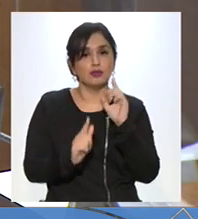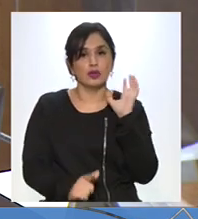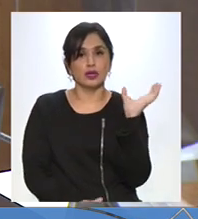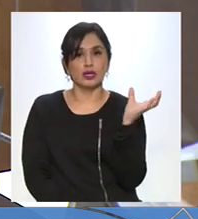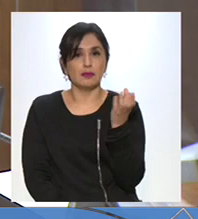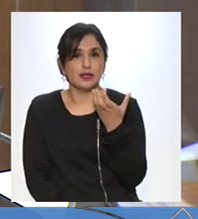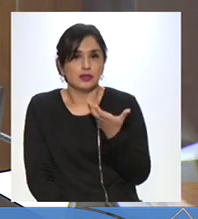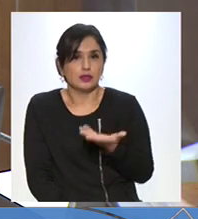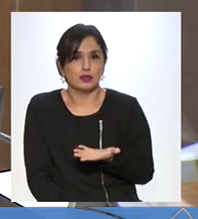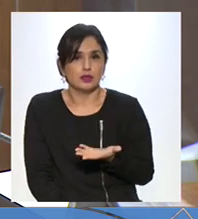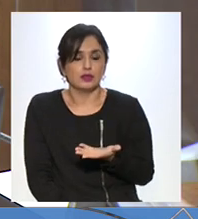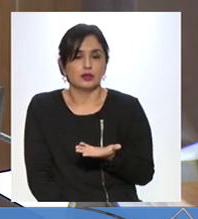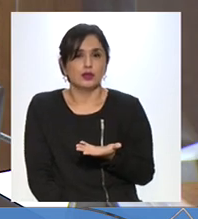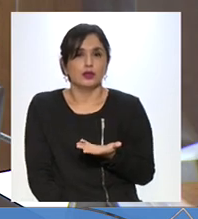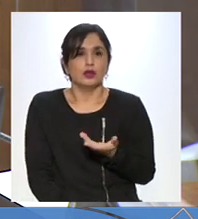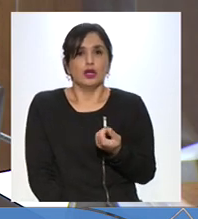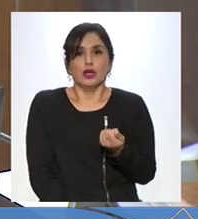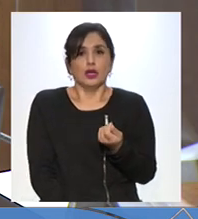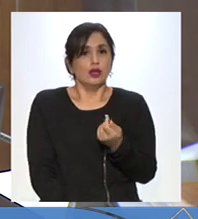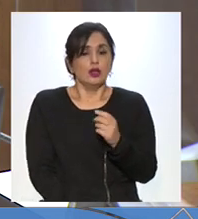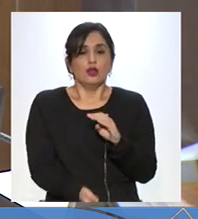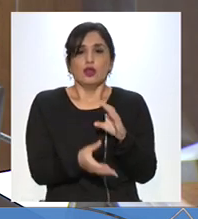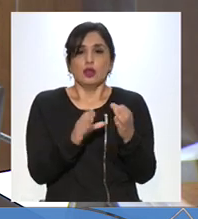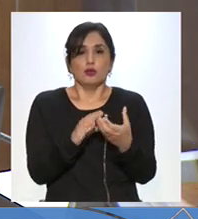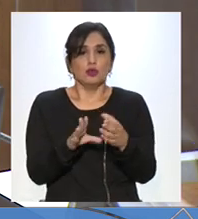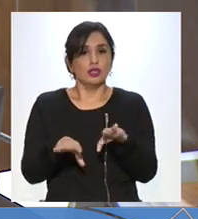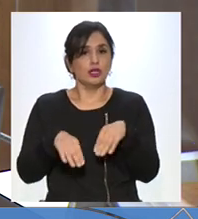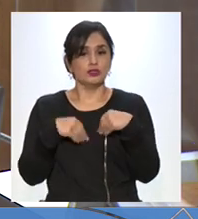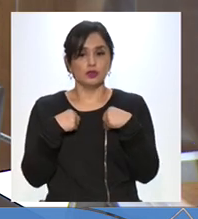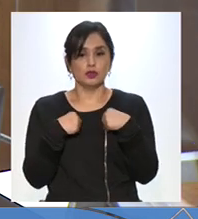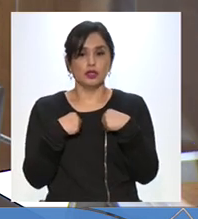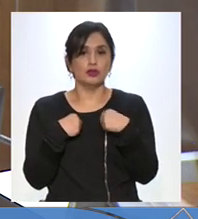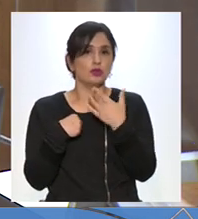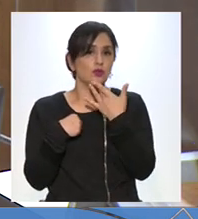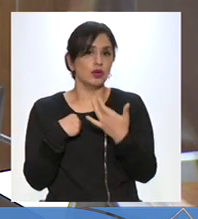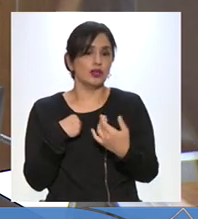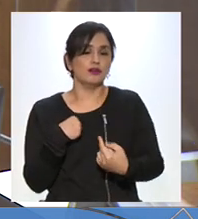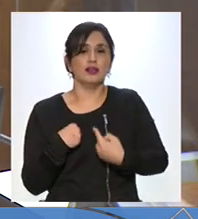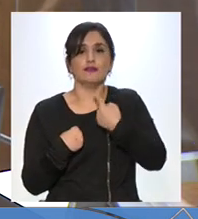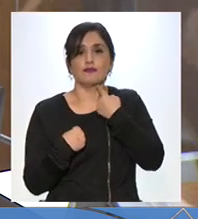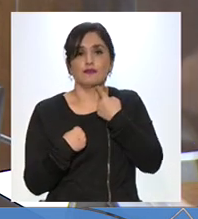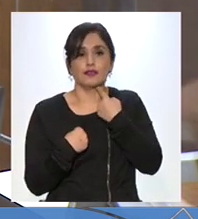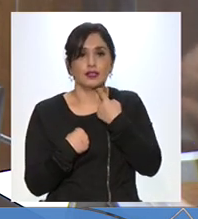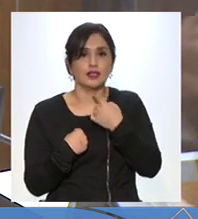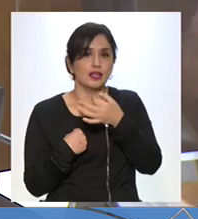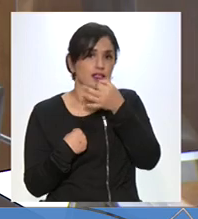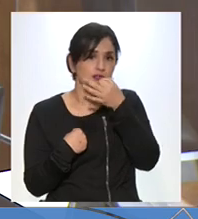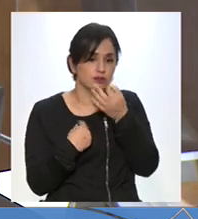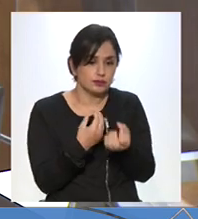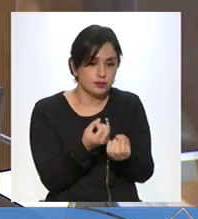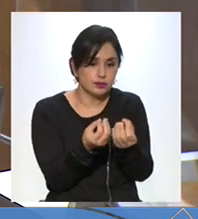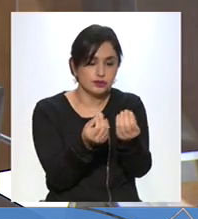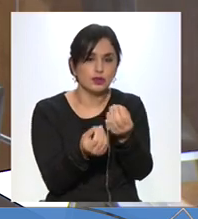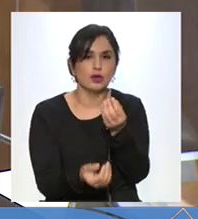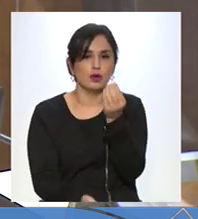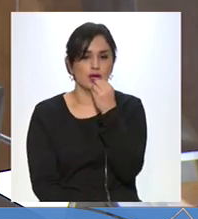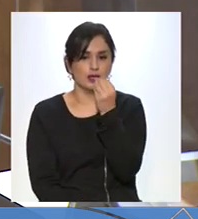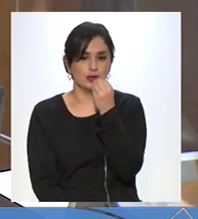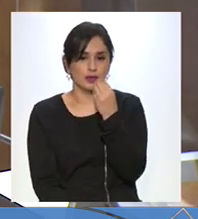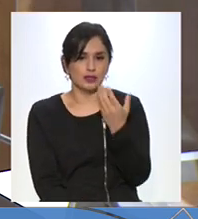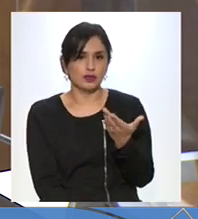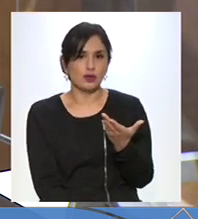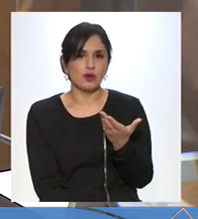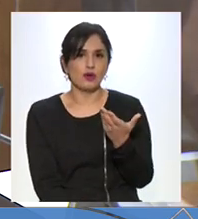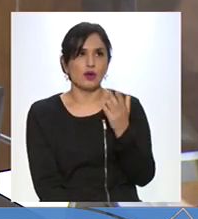una variable que las economías del mundo están asumiendo, porque van a afectar las cosechas, los precios de los alimentos, van a afectar